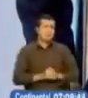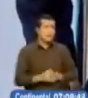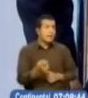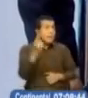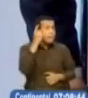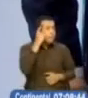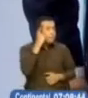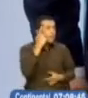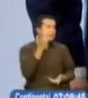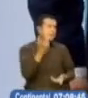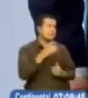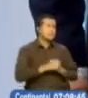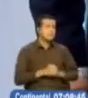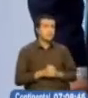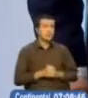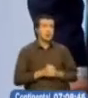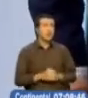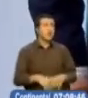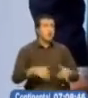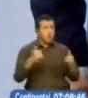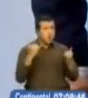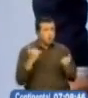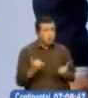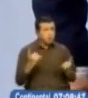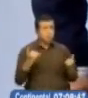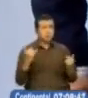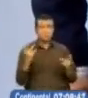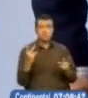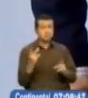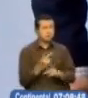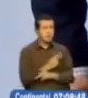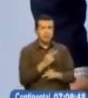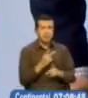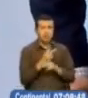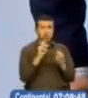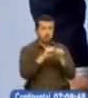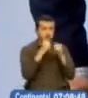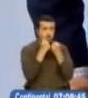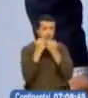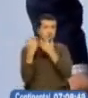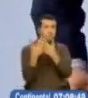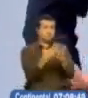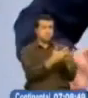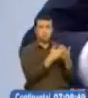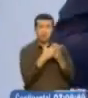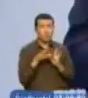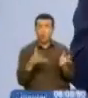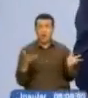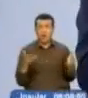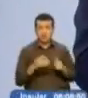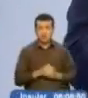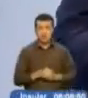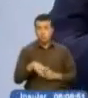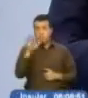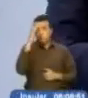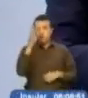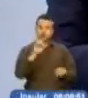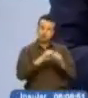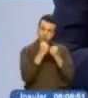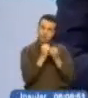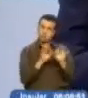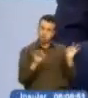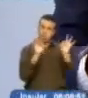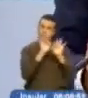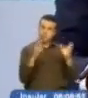sido impotentes en la construcción de tejido social, porque una sociedad se debe construir